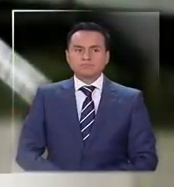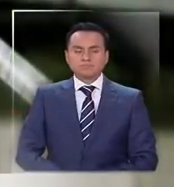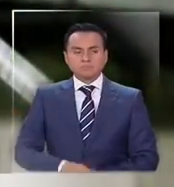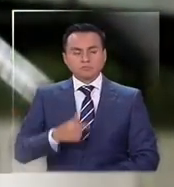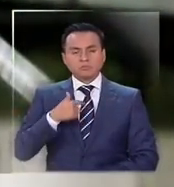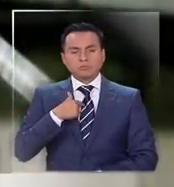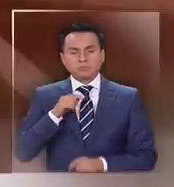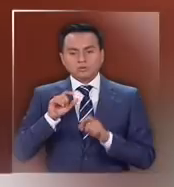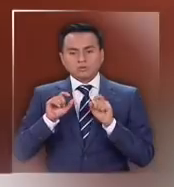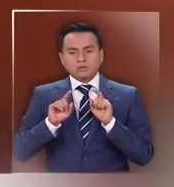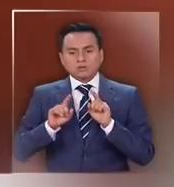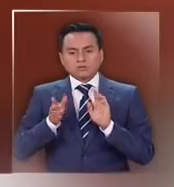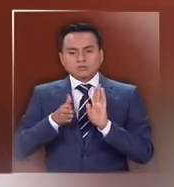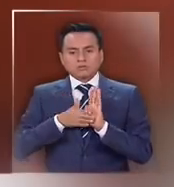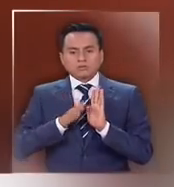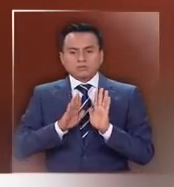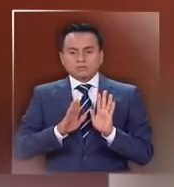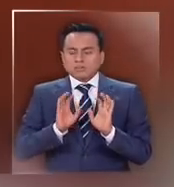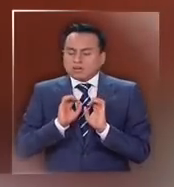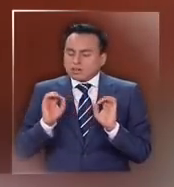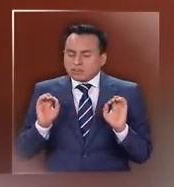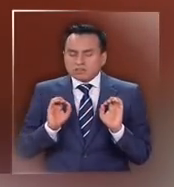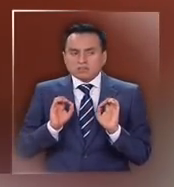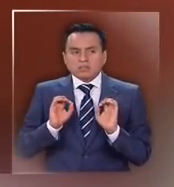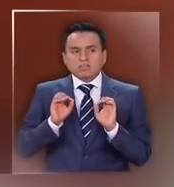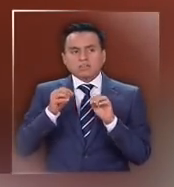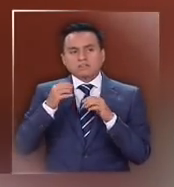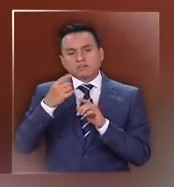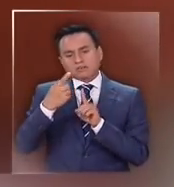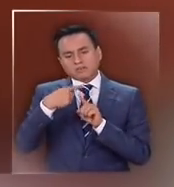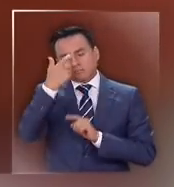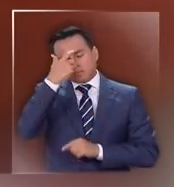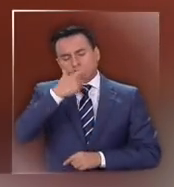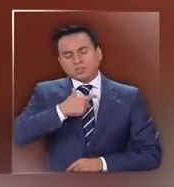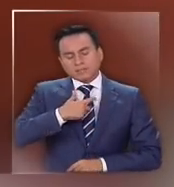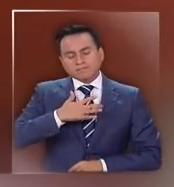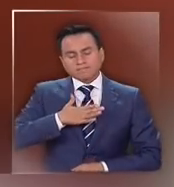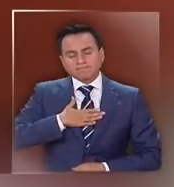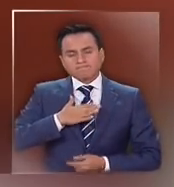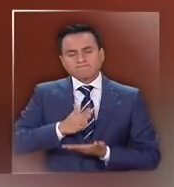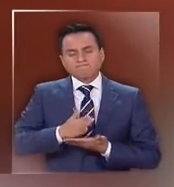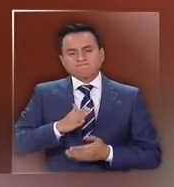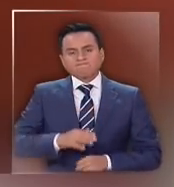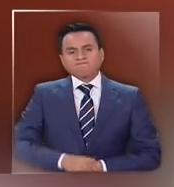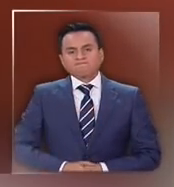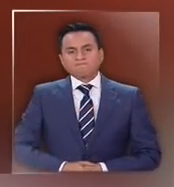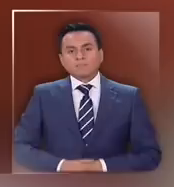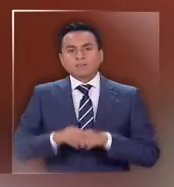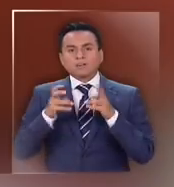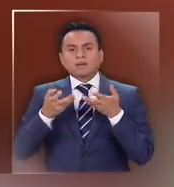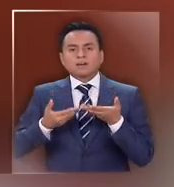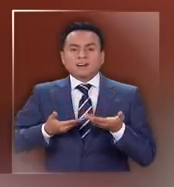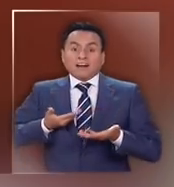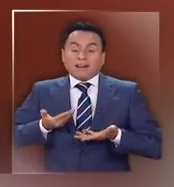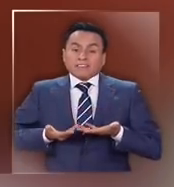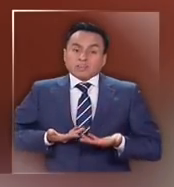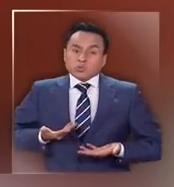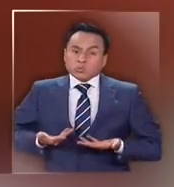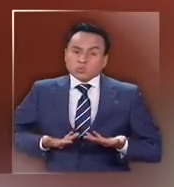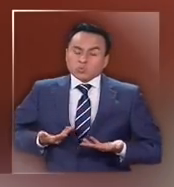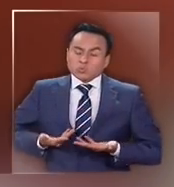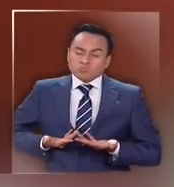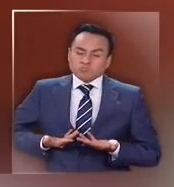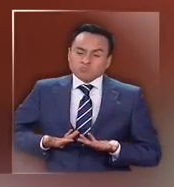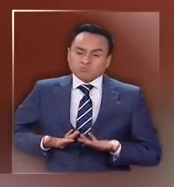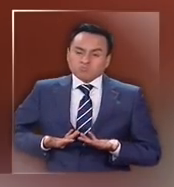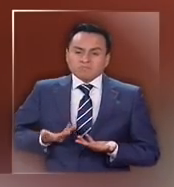voy a justificar nada de lo sucedido. Esto fue estrictamente personal. Ante una actitud